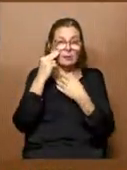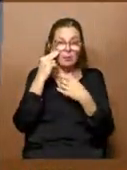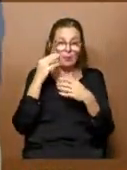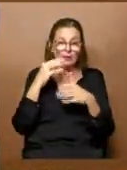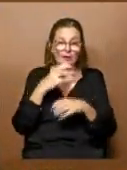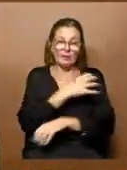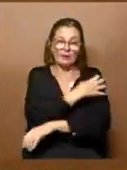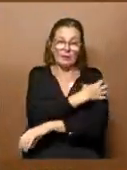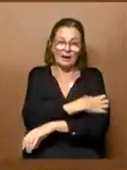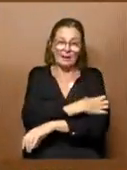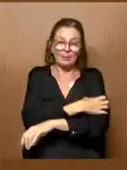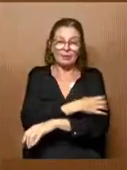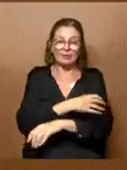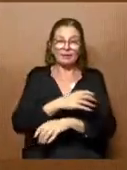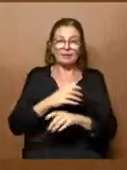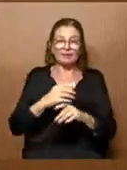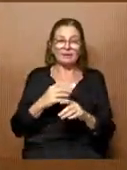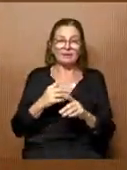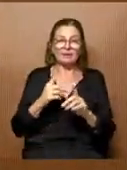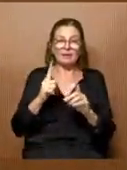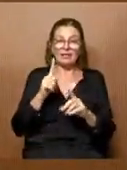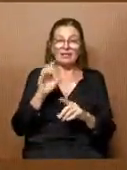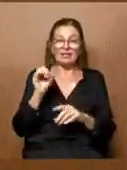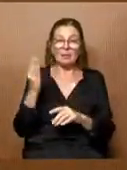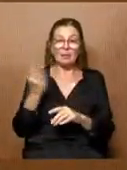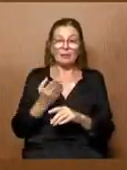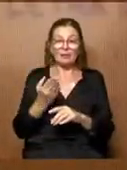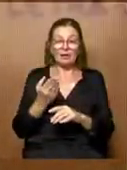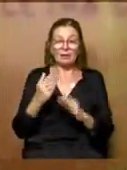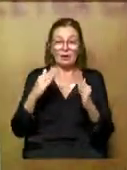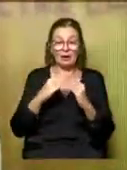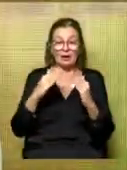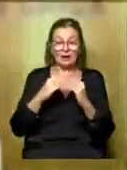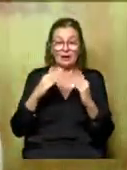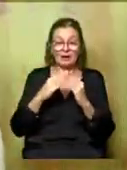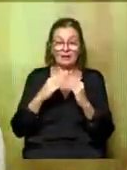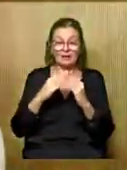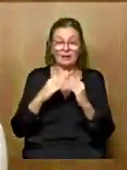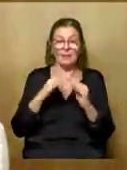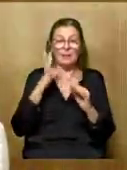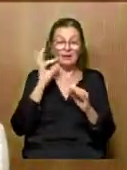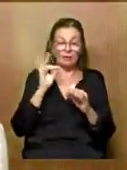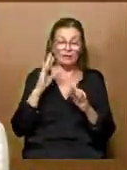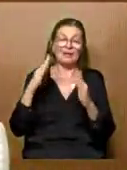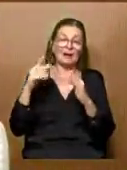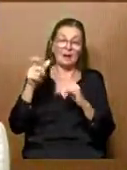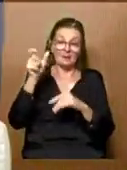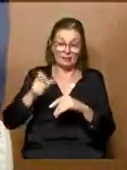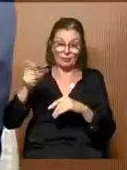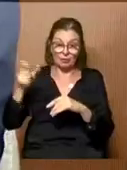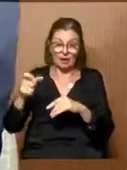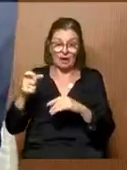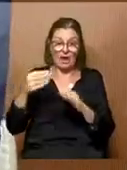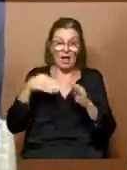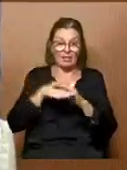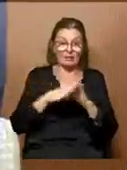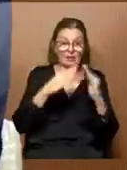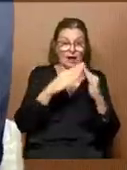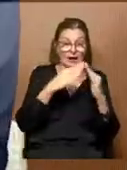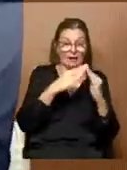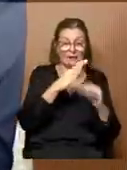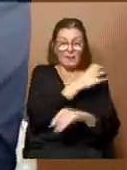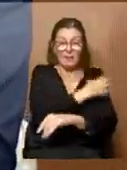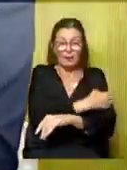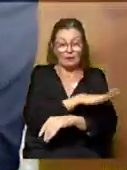como decíamos, un 10% de los hogares, de los individuos, perdón, viven en hogares pobres, un 20% de los